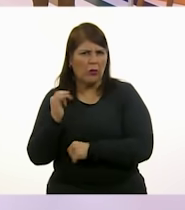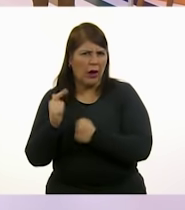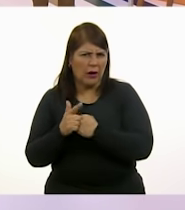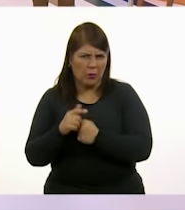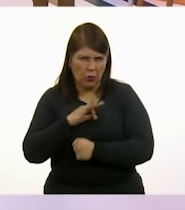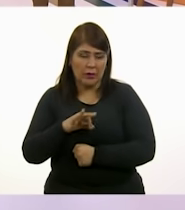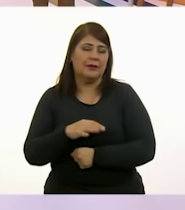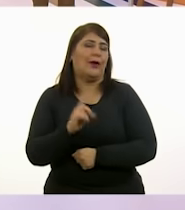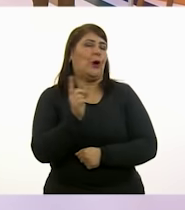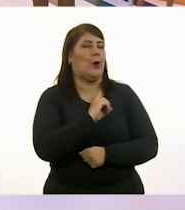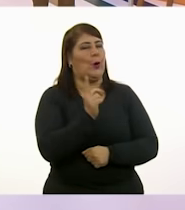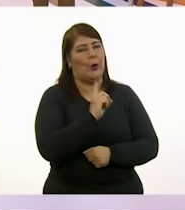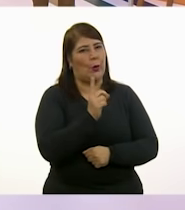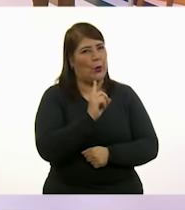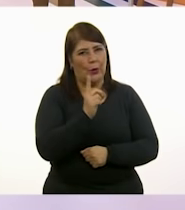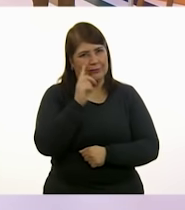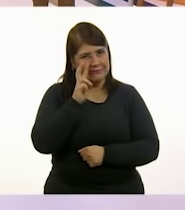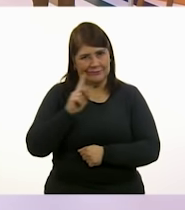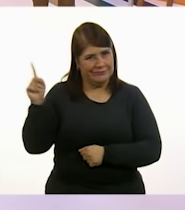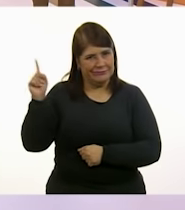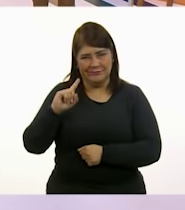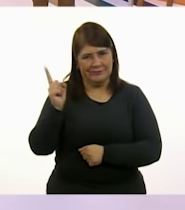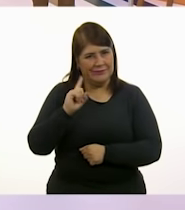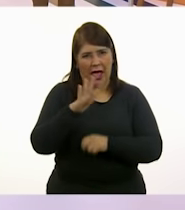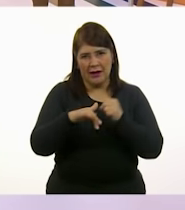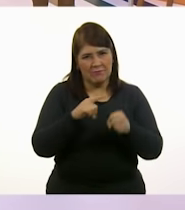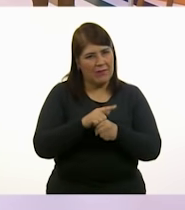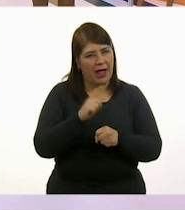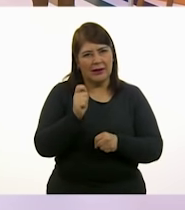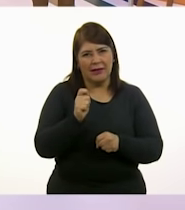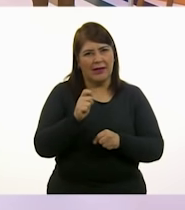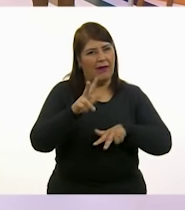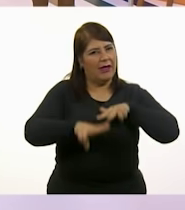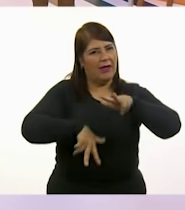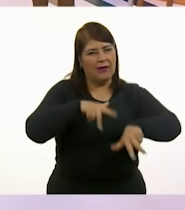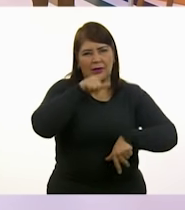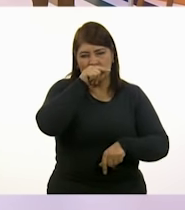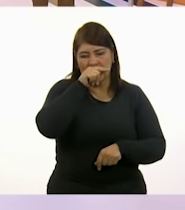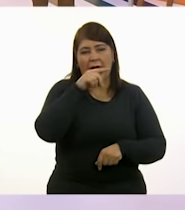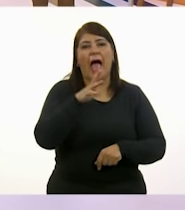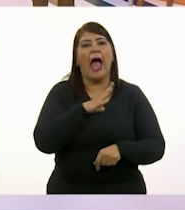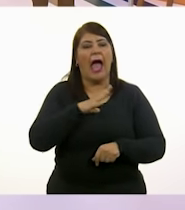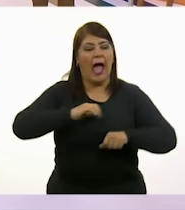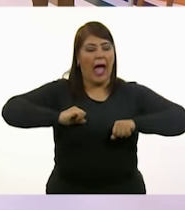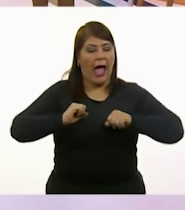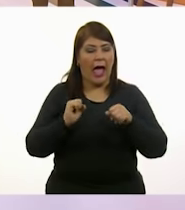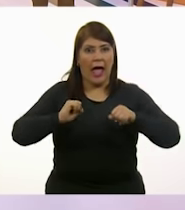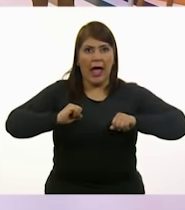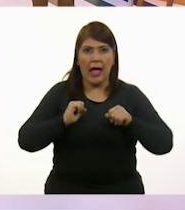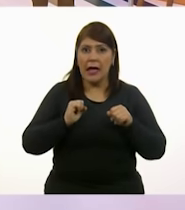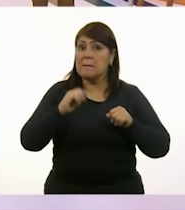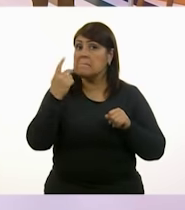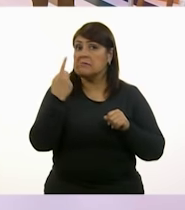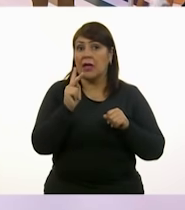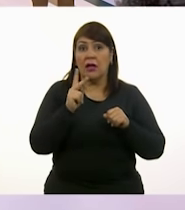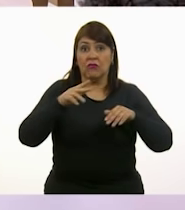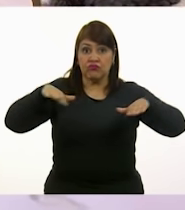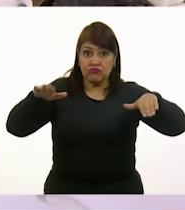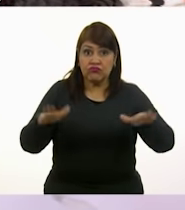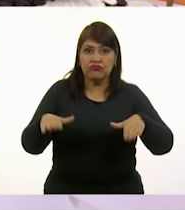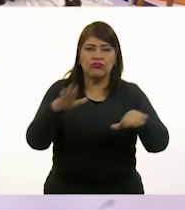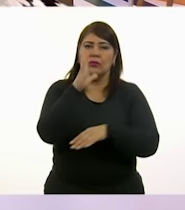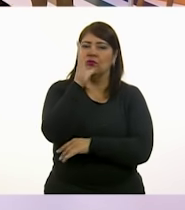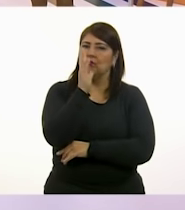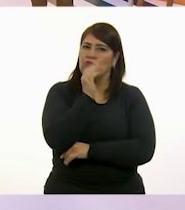¿No? No, Pepe, lamento decirte que no Las avestruces tienen alas, pero no pueden volar Eso quiere decir que